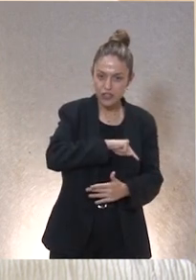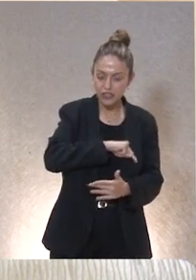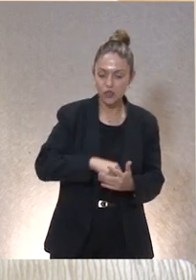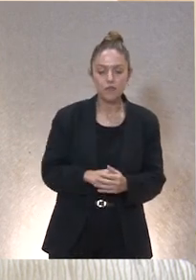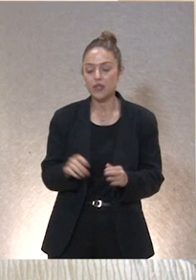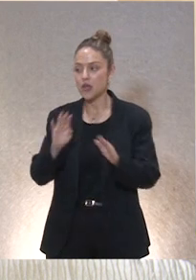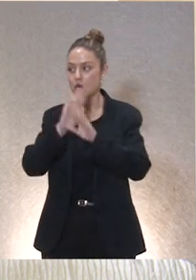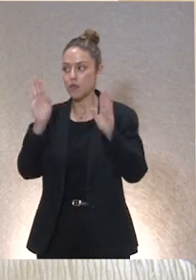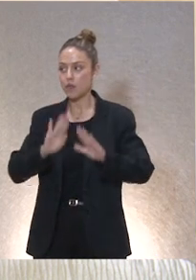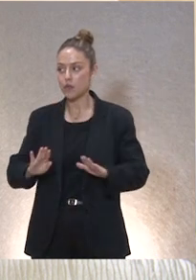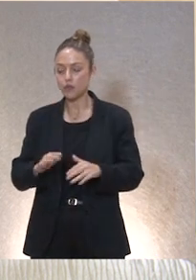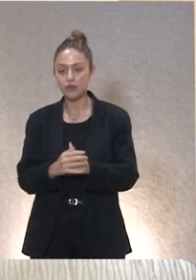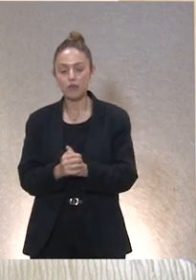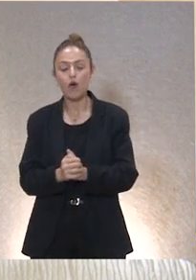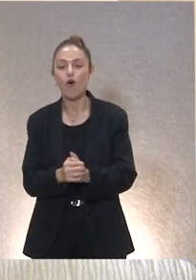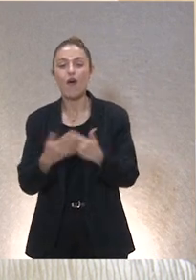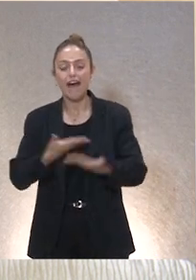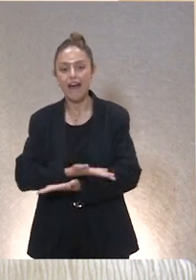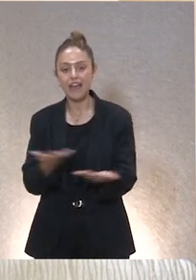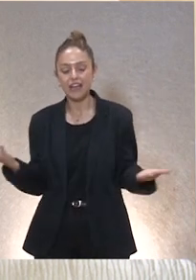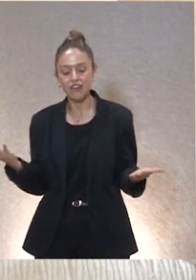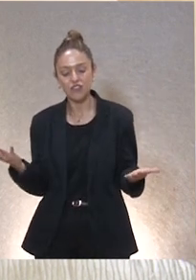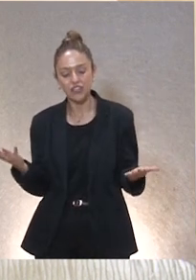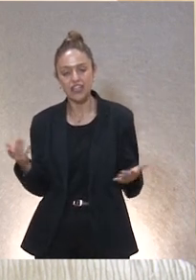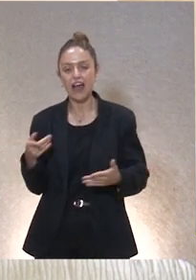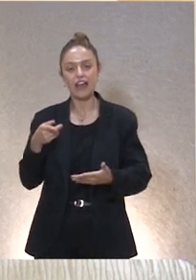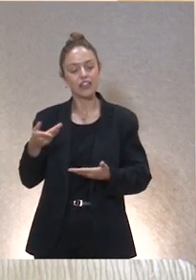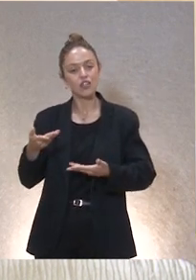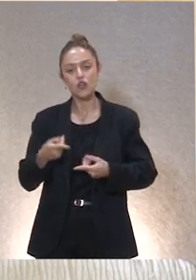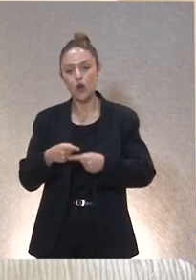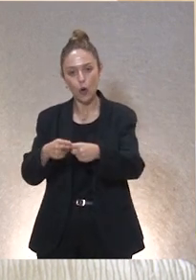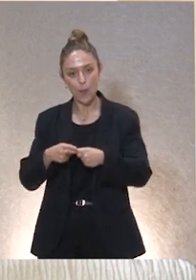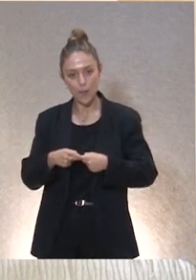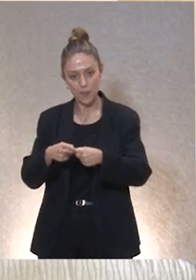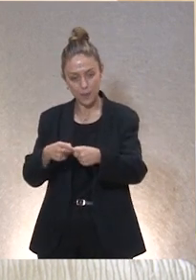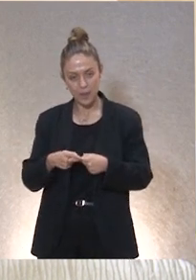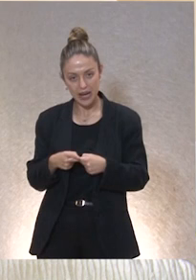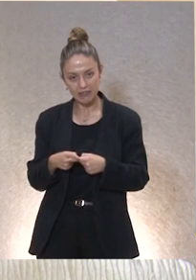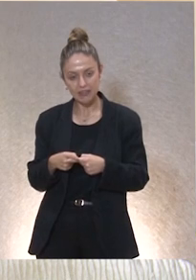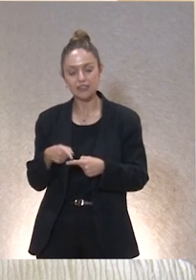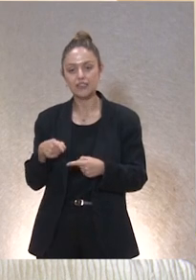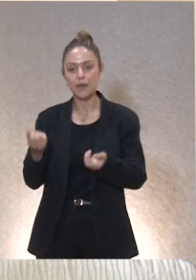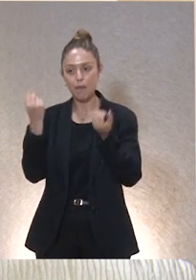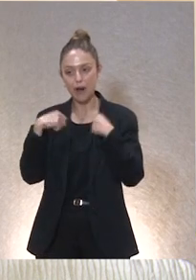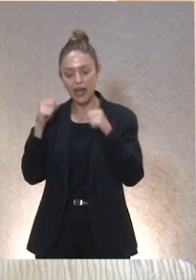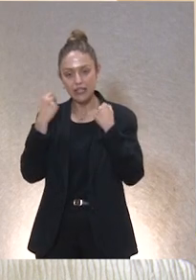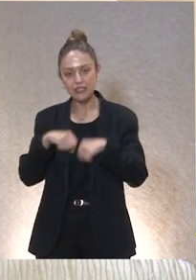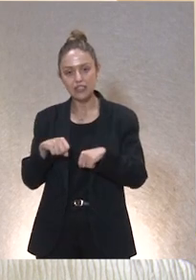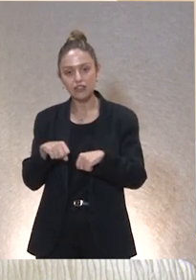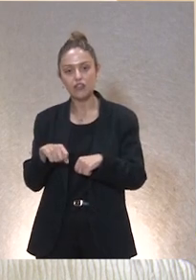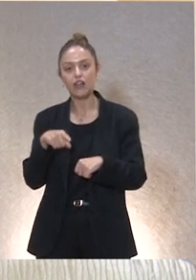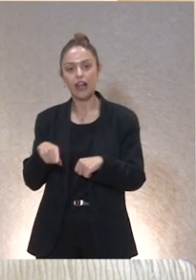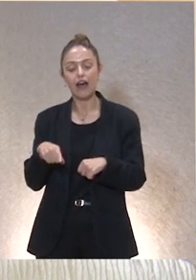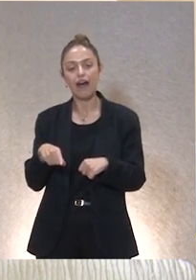por último destacar la generosidad con la que compartes todo eso con nosotros poniendo en práctica la dimensión de